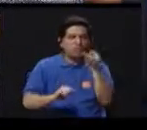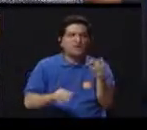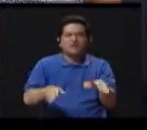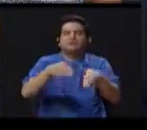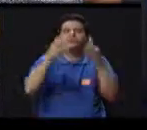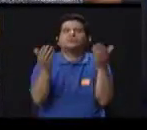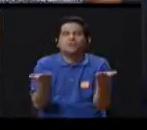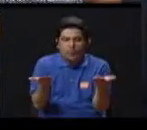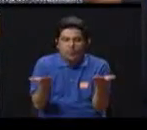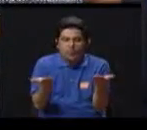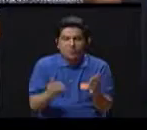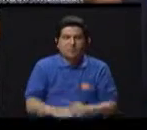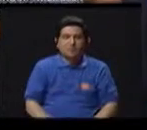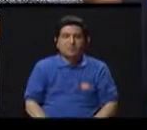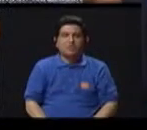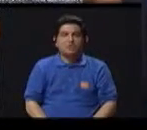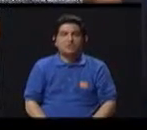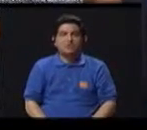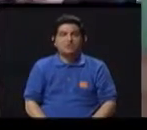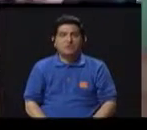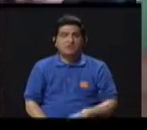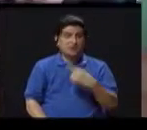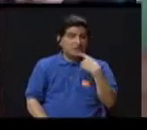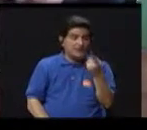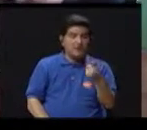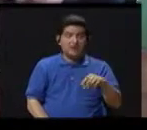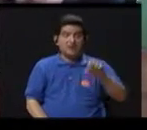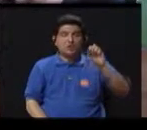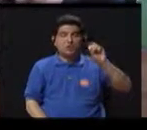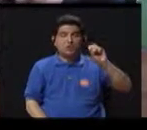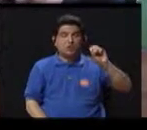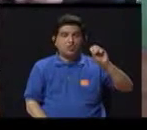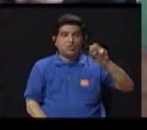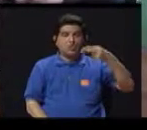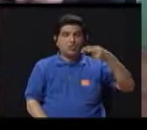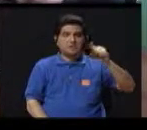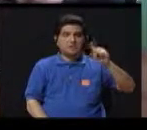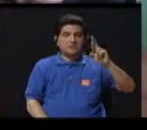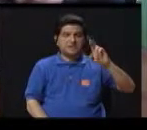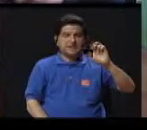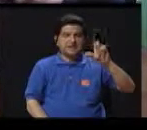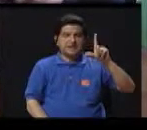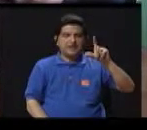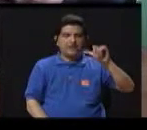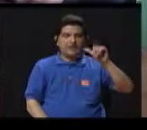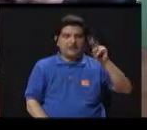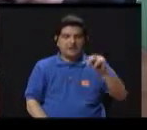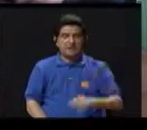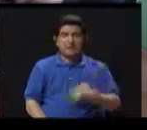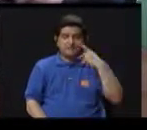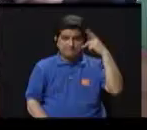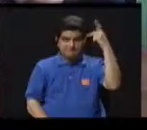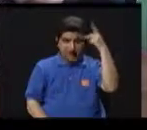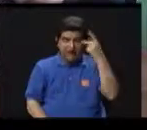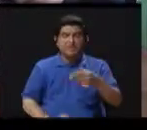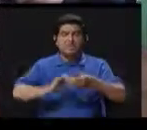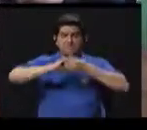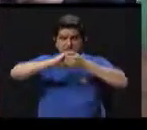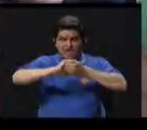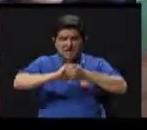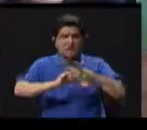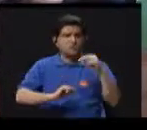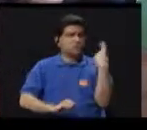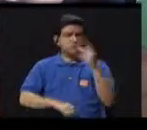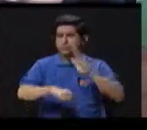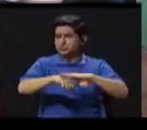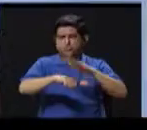ella. Ya Charely nos contó un poco de que los papás en realidad fueron de alguna manera unos aliados, lejos de ser, digamos, la gente que nada más